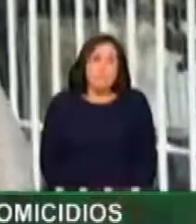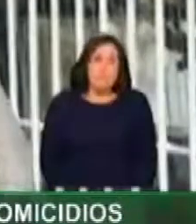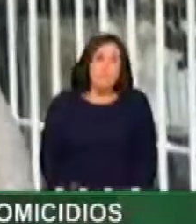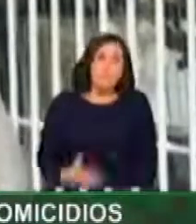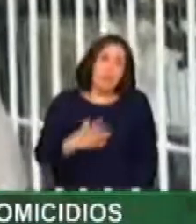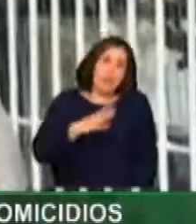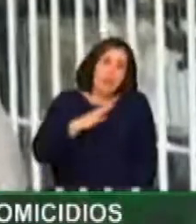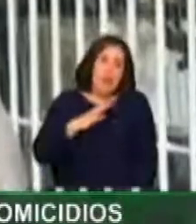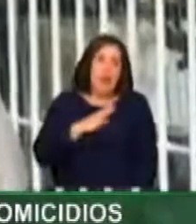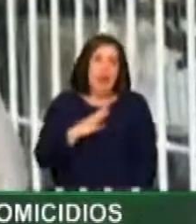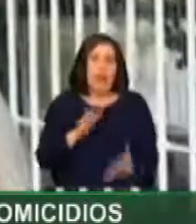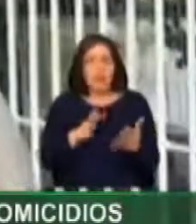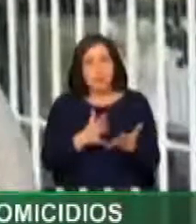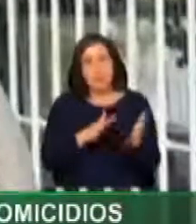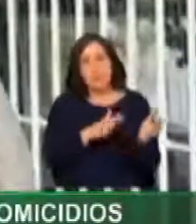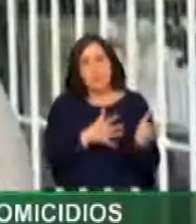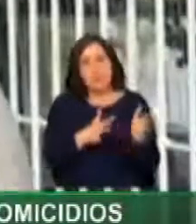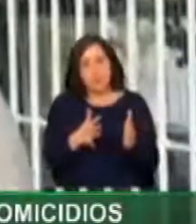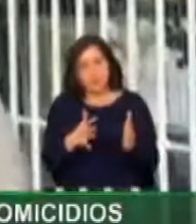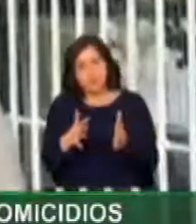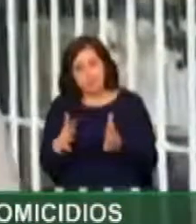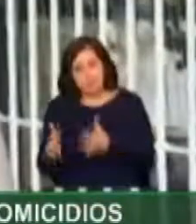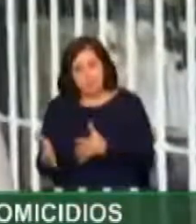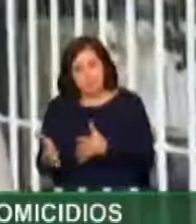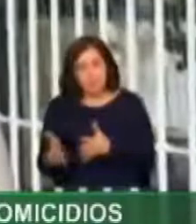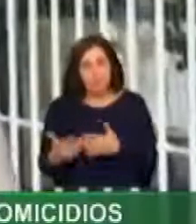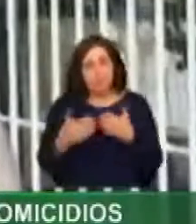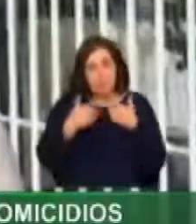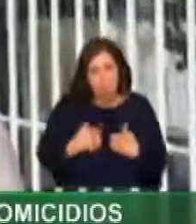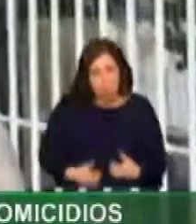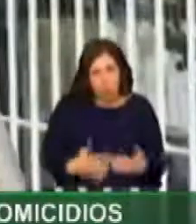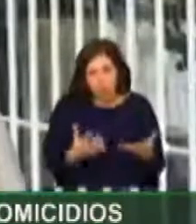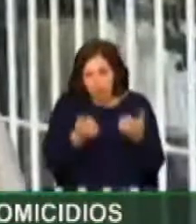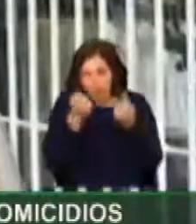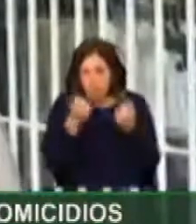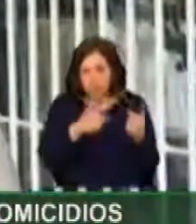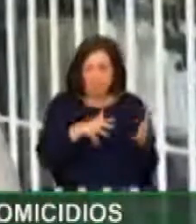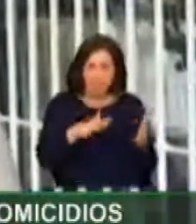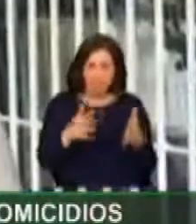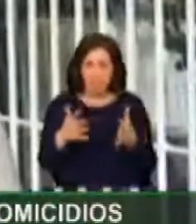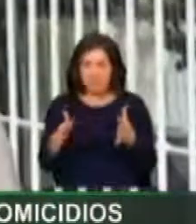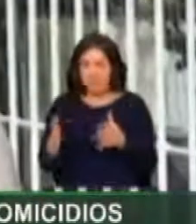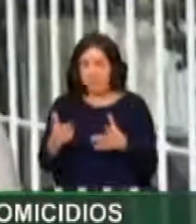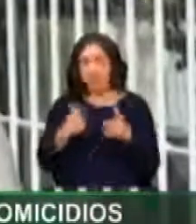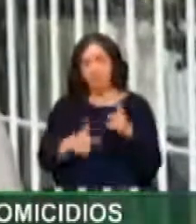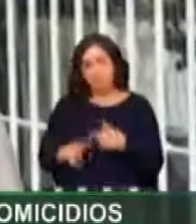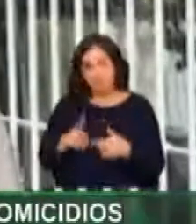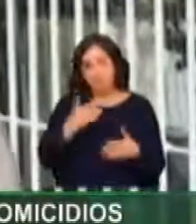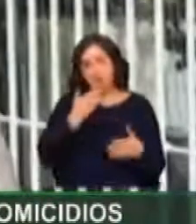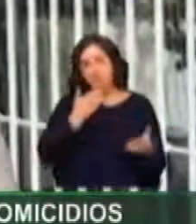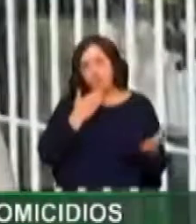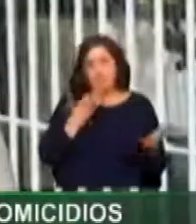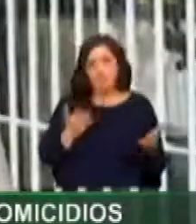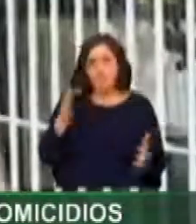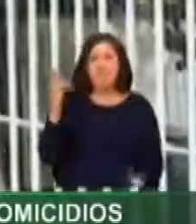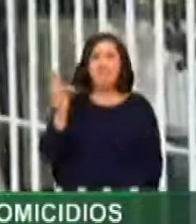Hay como varias similitudes en los cuerpos encontrados, por lo cual se sostiene esta teoría